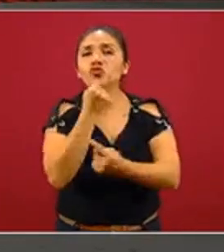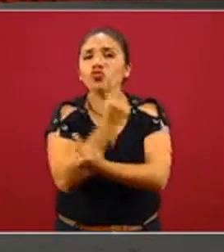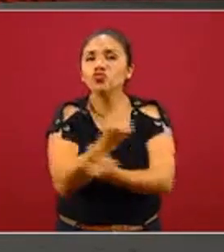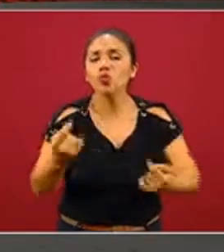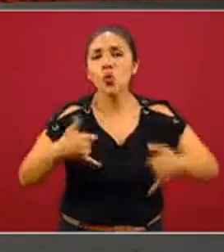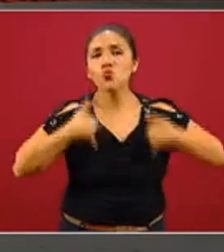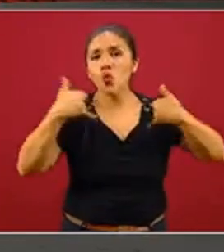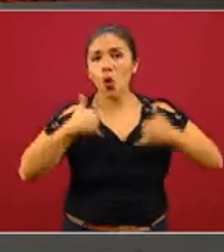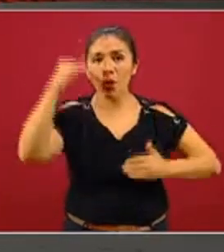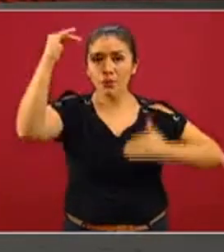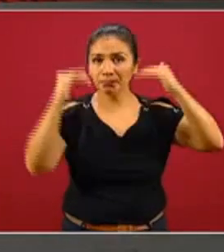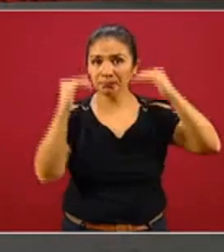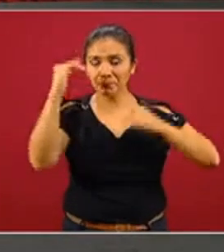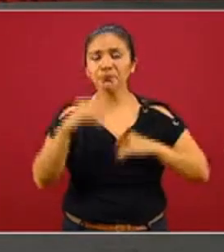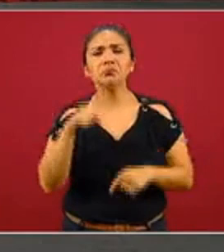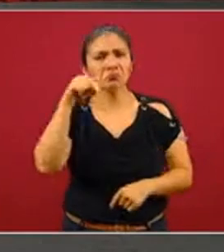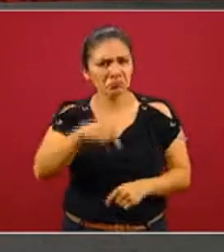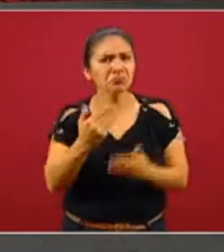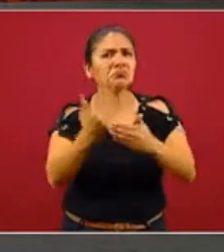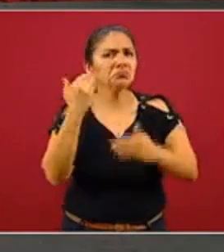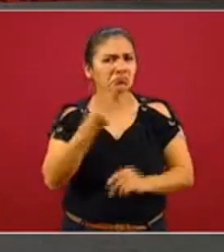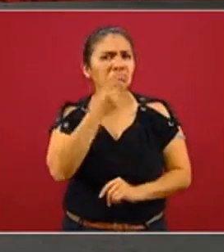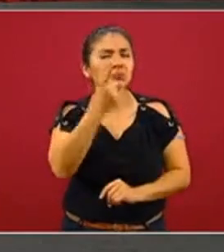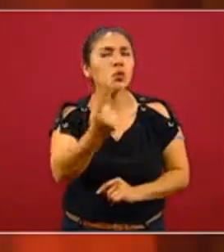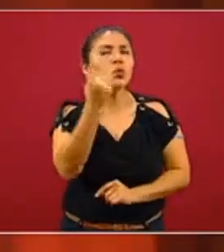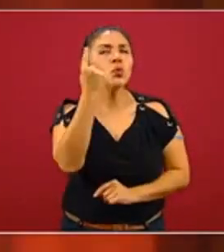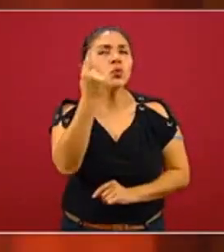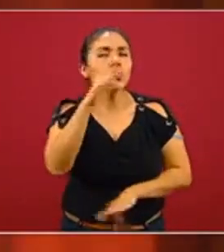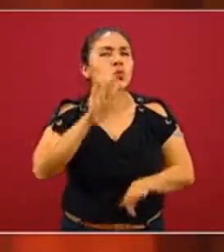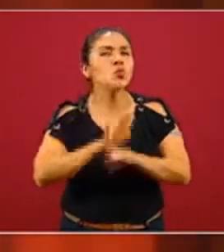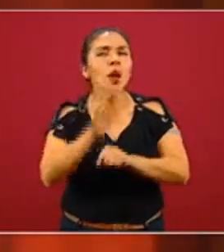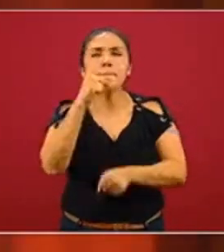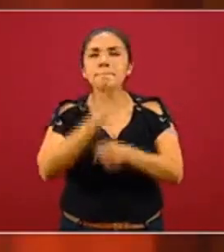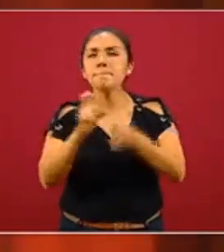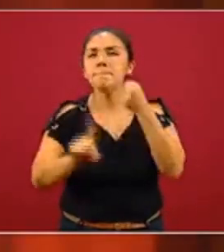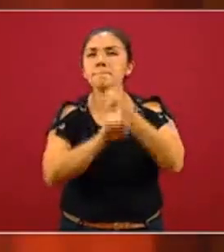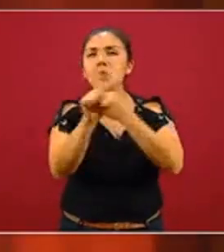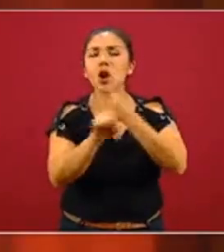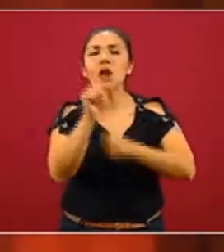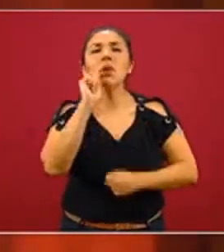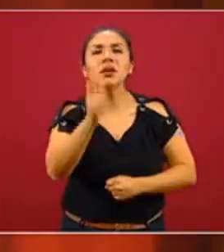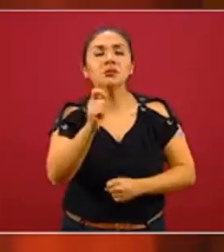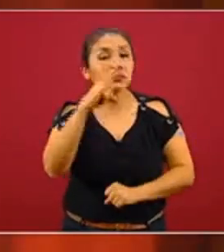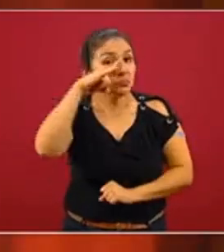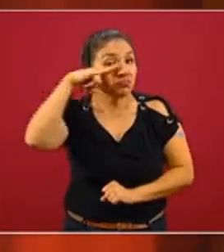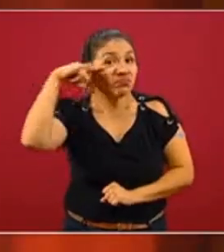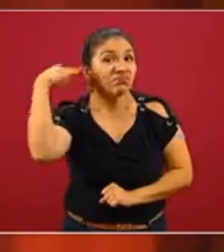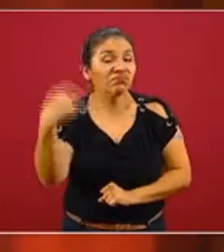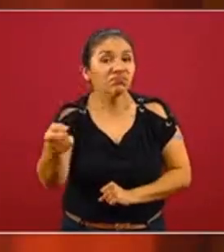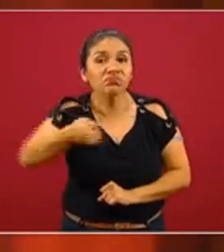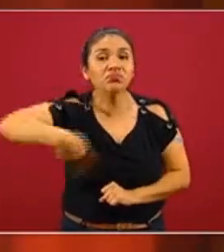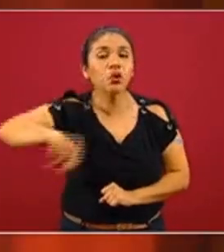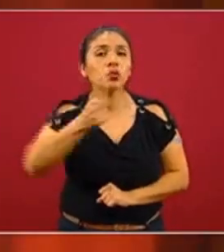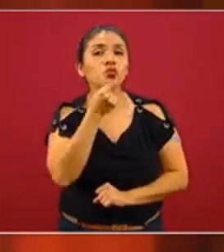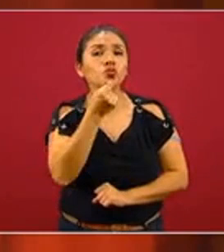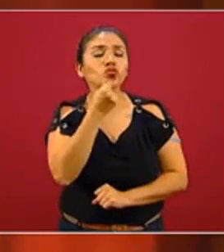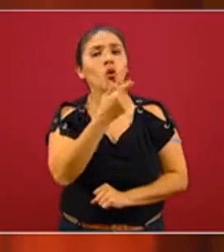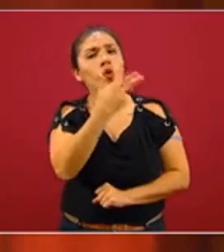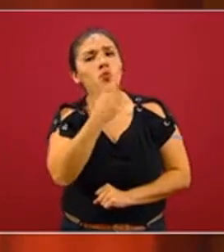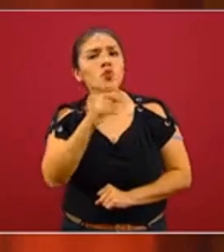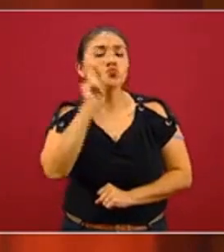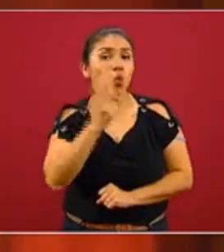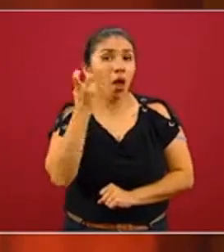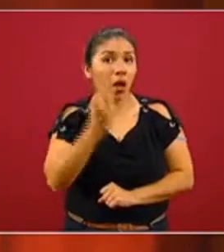adolescentes. Como se dijo aquí anteriormente, uno de los principales problemas que tenemos es la invisibilidad de los niños y niñas en esta